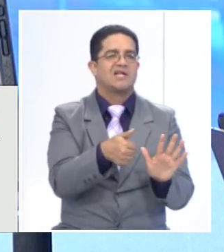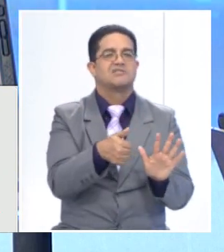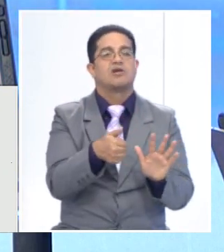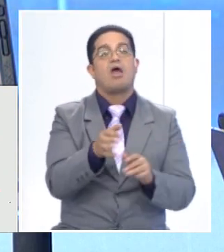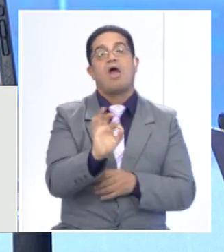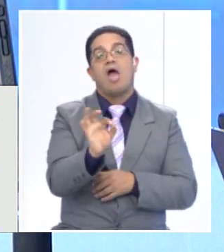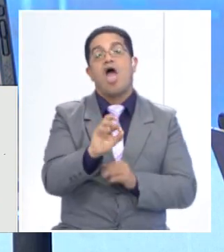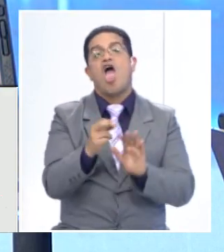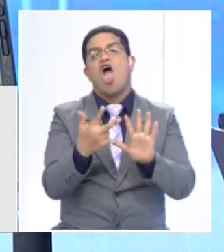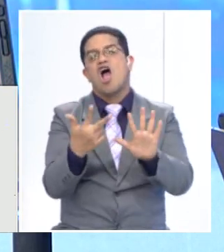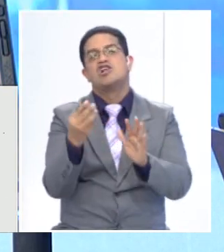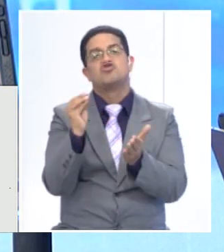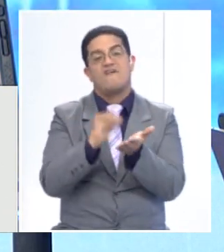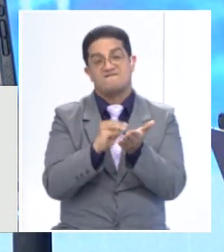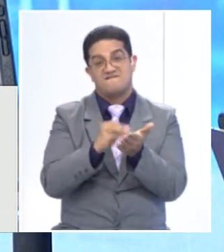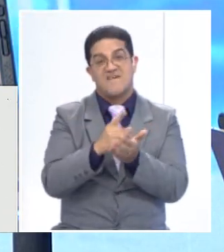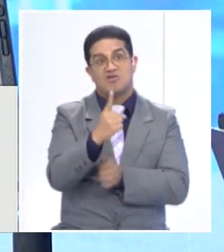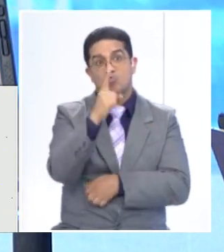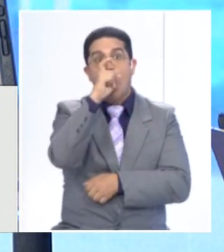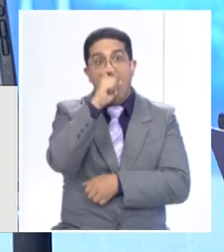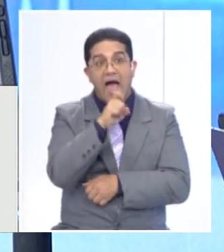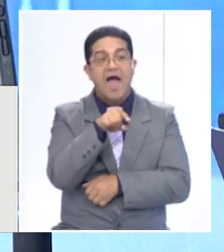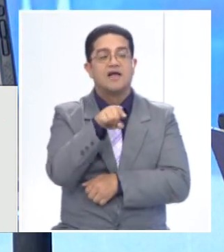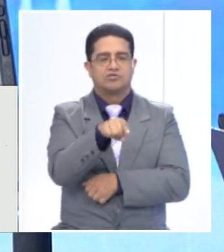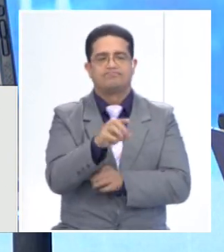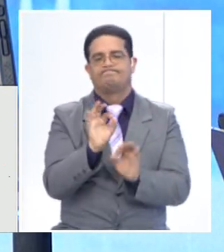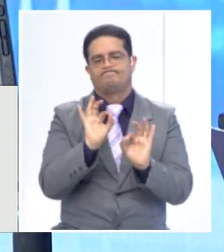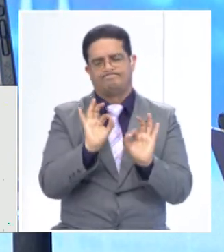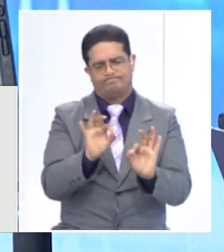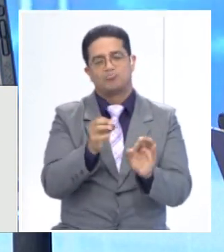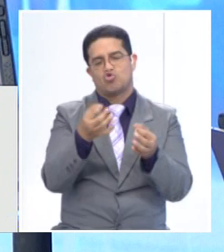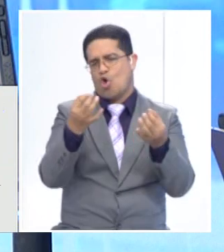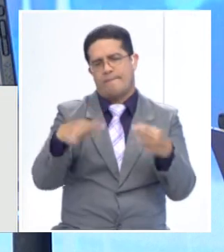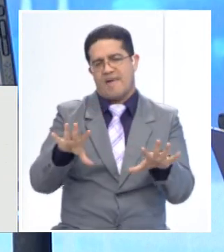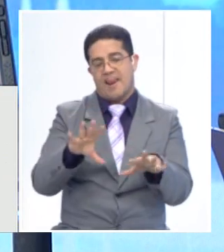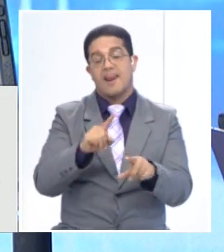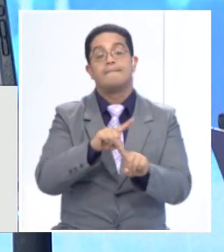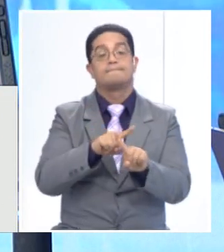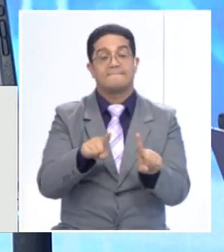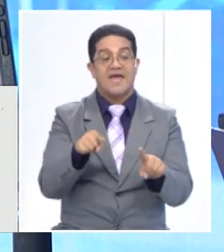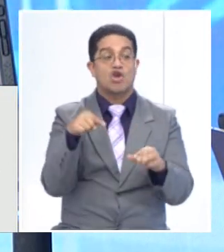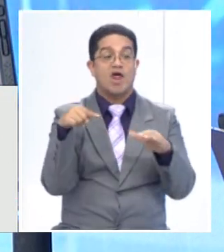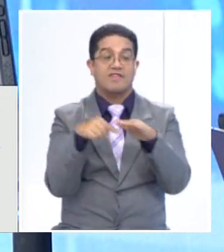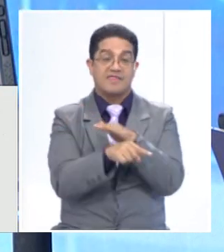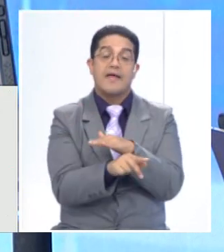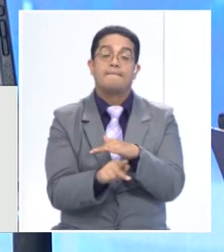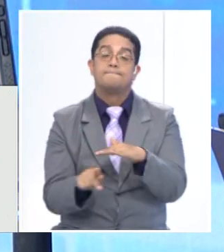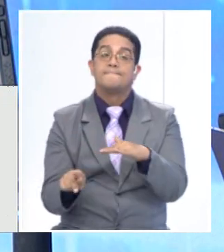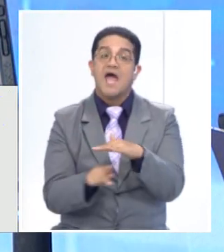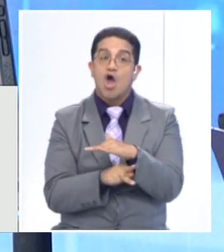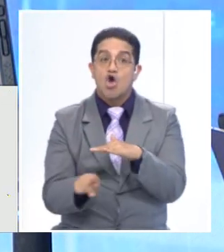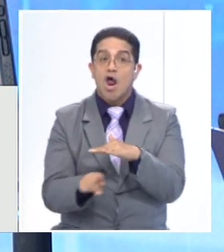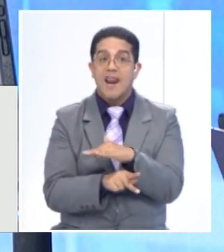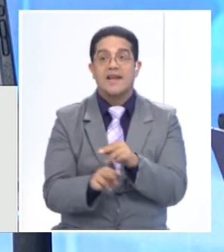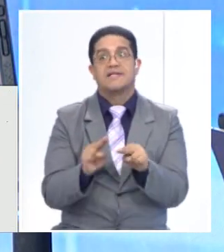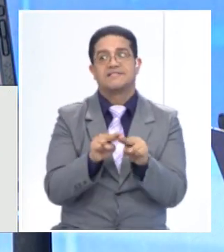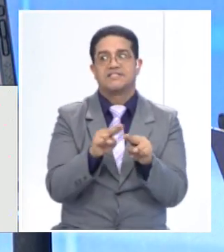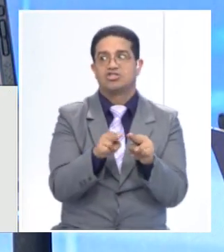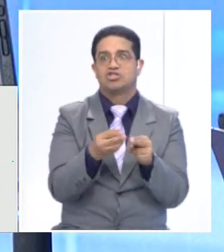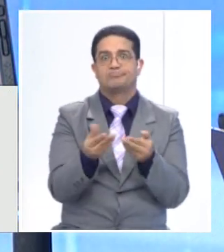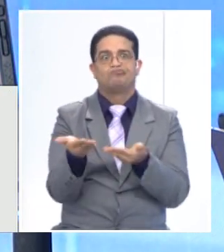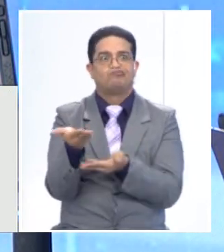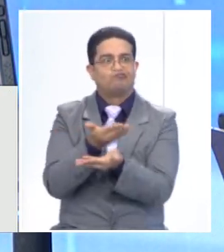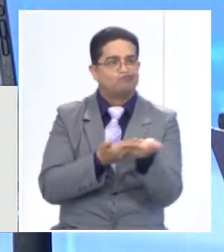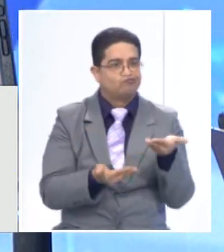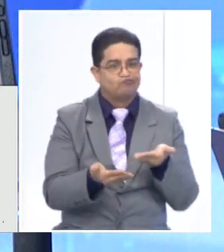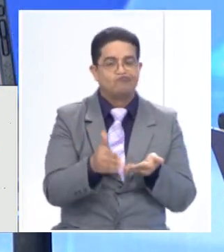año y eso todavía podría estar dentro de lo que se espera. Sin embargo, en las guarderías todos los niños están juntos y pueden